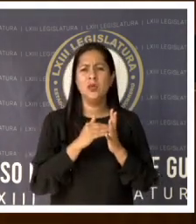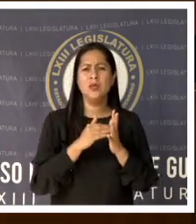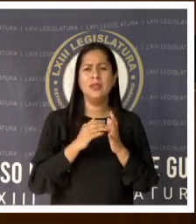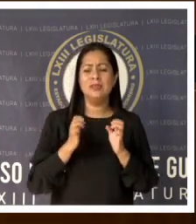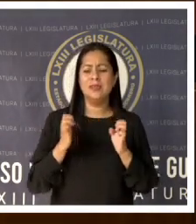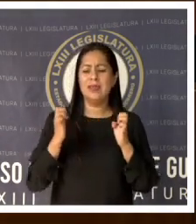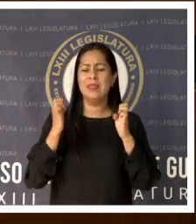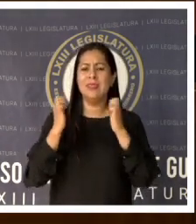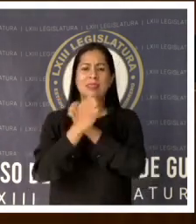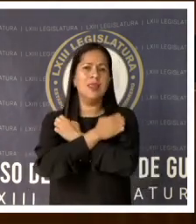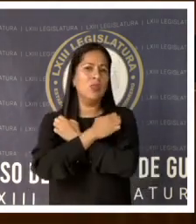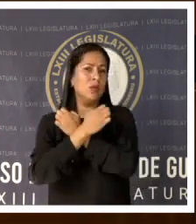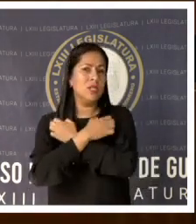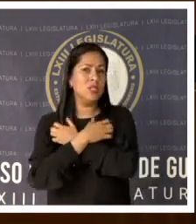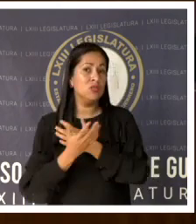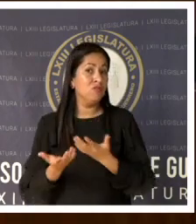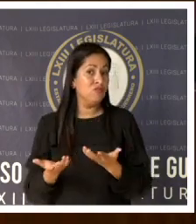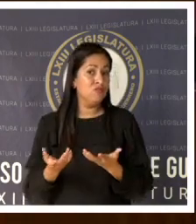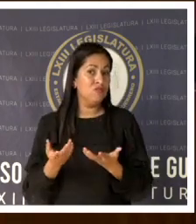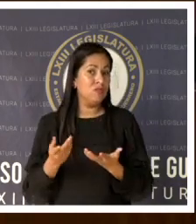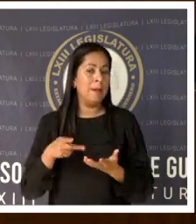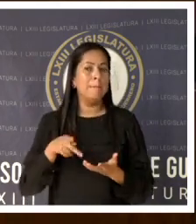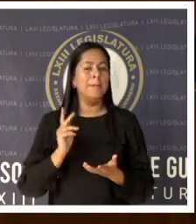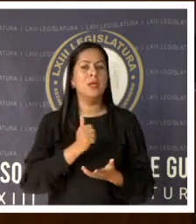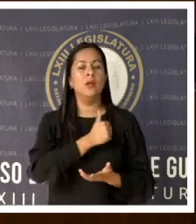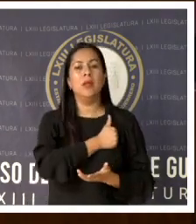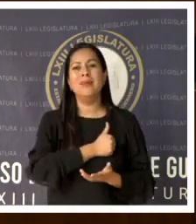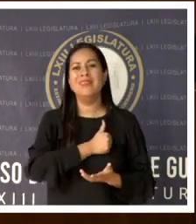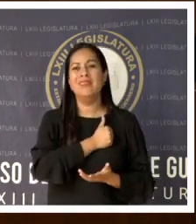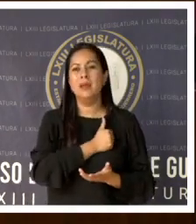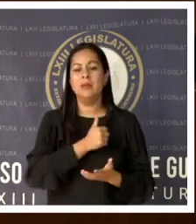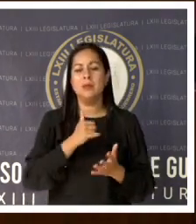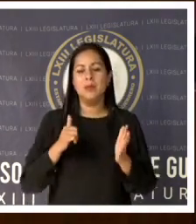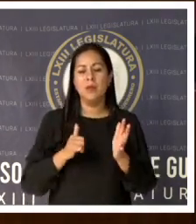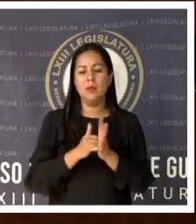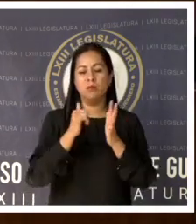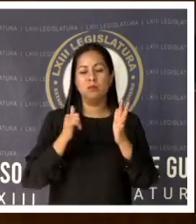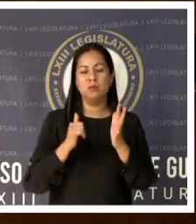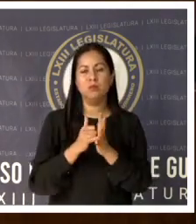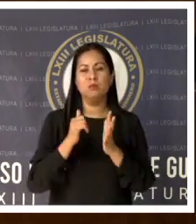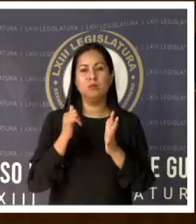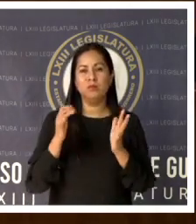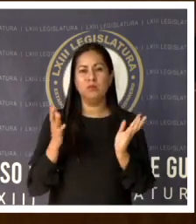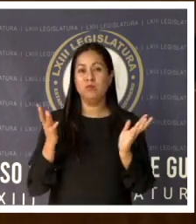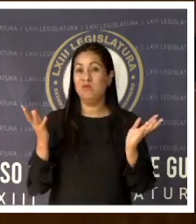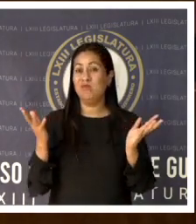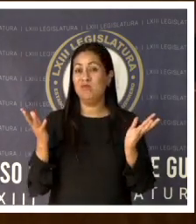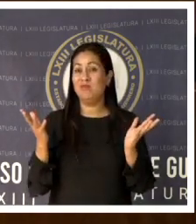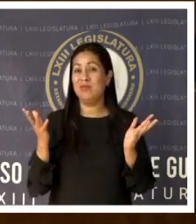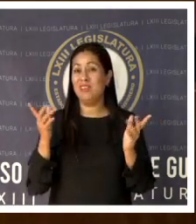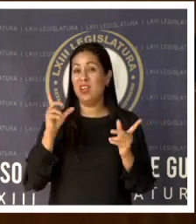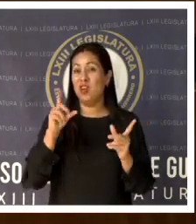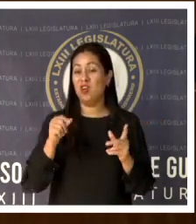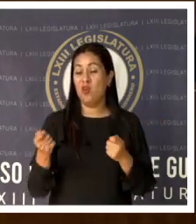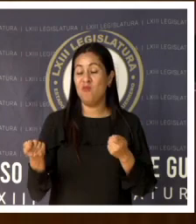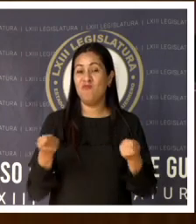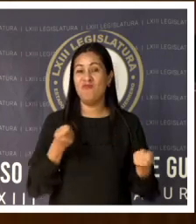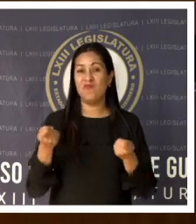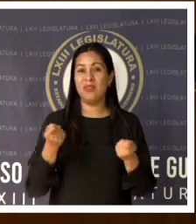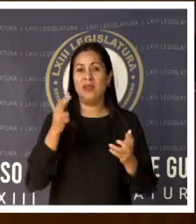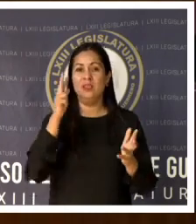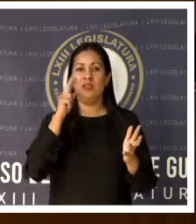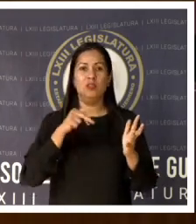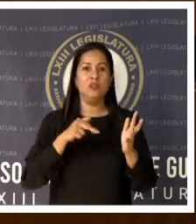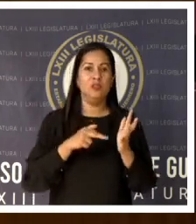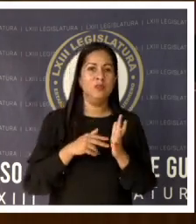educativa pero que lamentablemente las constructoras ya no manejan esos 2500